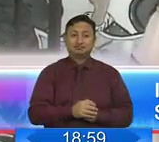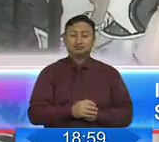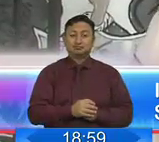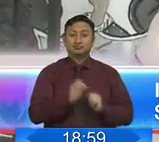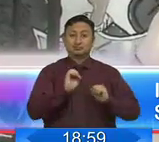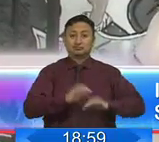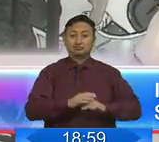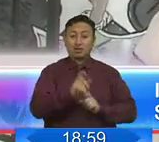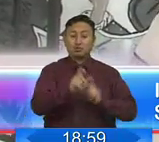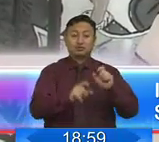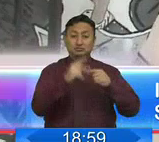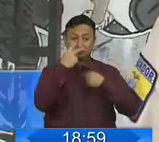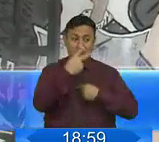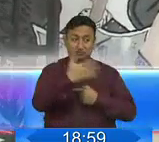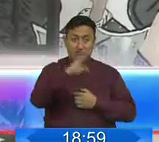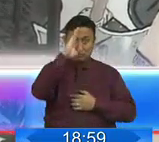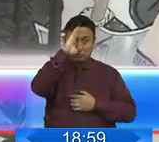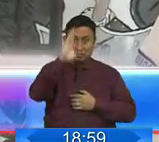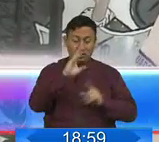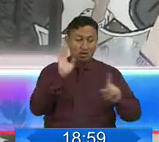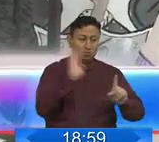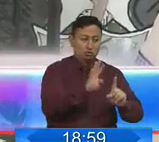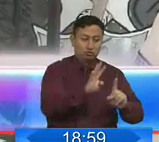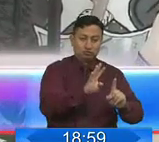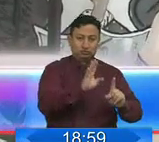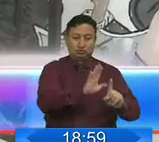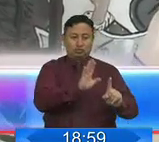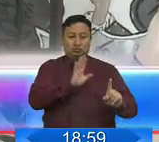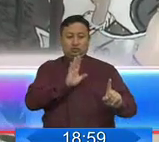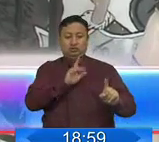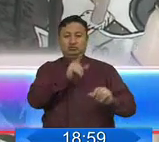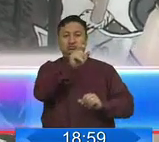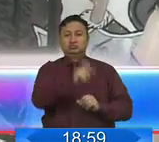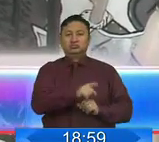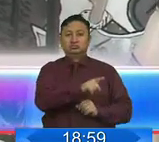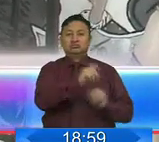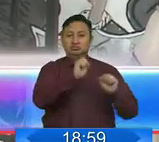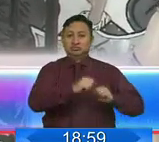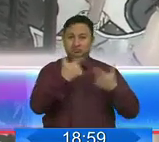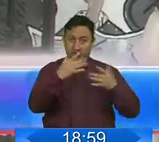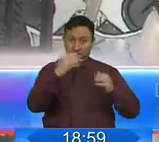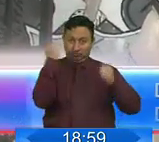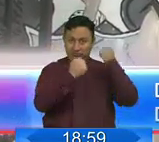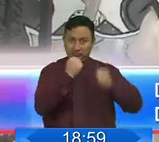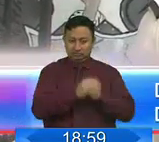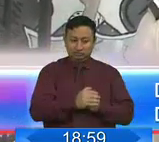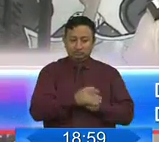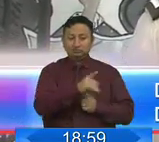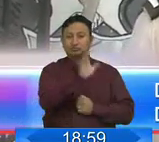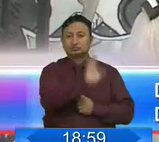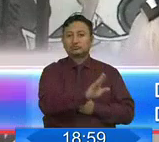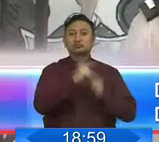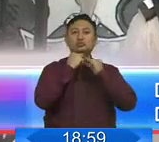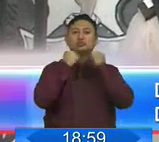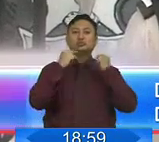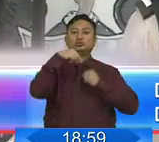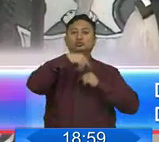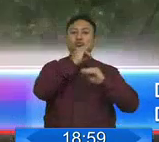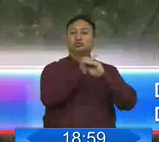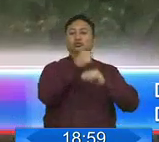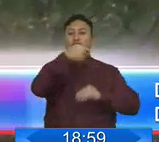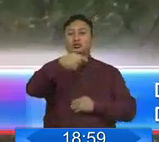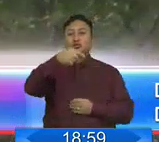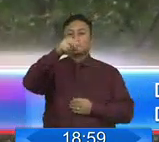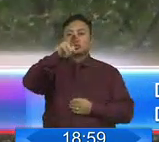policial, la ciudadanía se apartó y logramos constatar a un ciudadano que estaba agredido, el cual resultó ser el señor párroco de la iglesia de Guápulo.